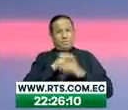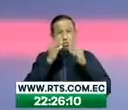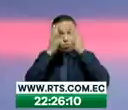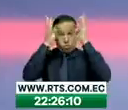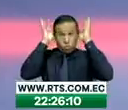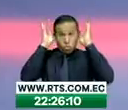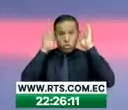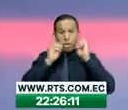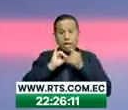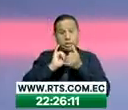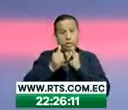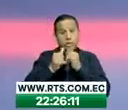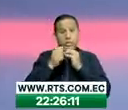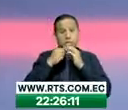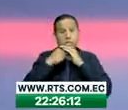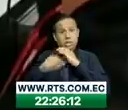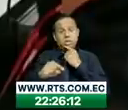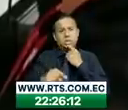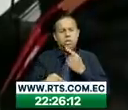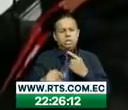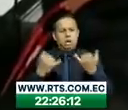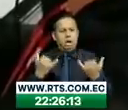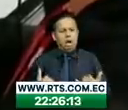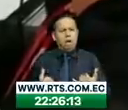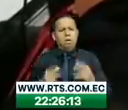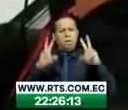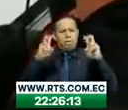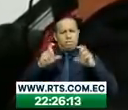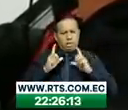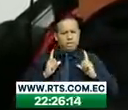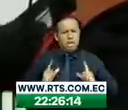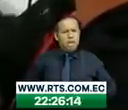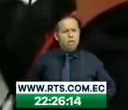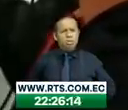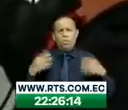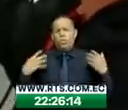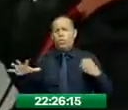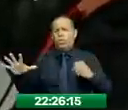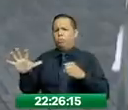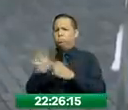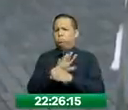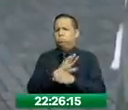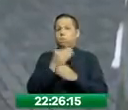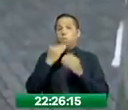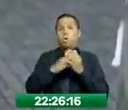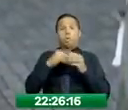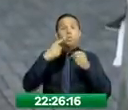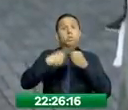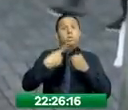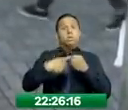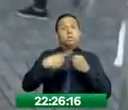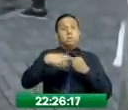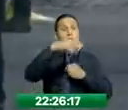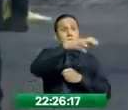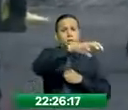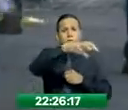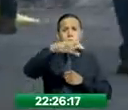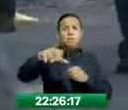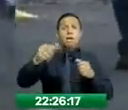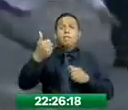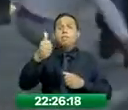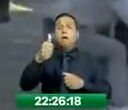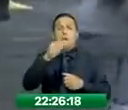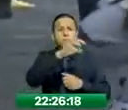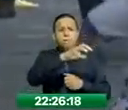pública de salud está al tope según datos oficiales en quito al menos 10 parroquias registra en el mayor número de casos de coronavirus